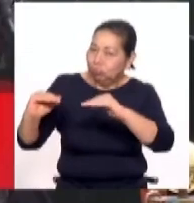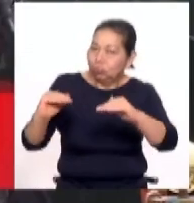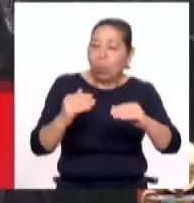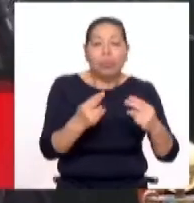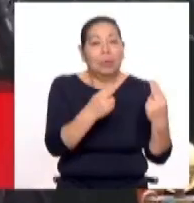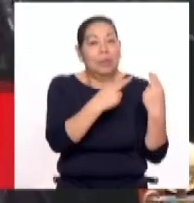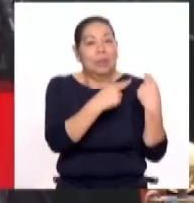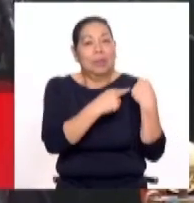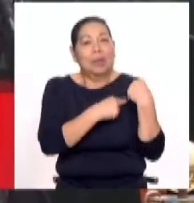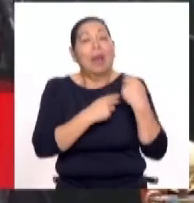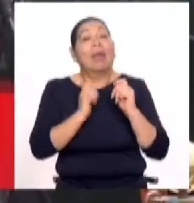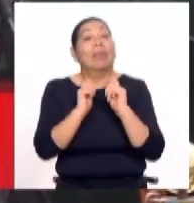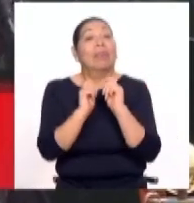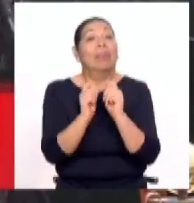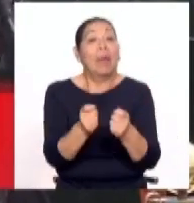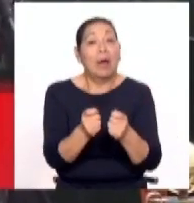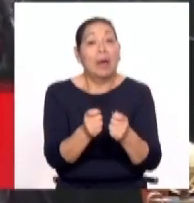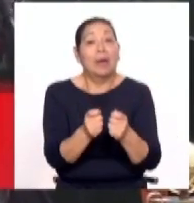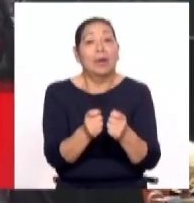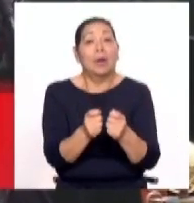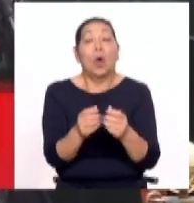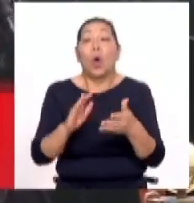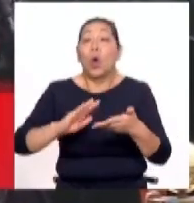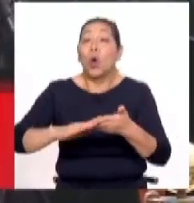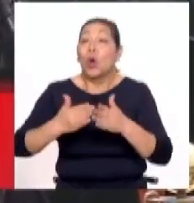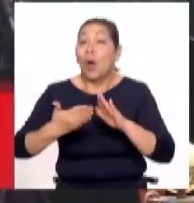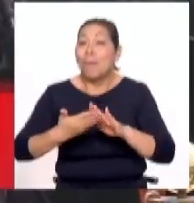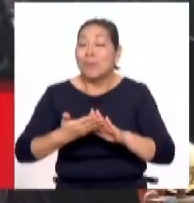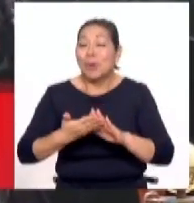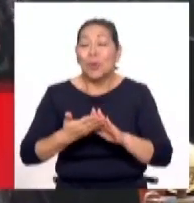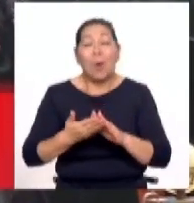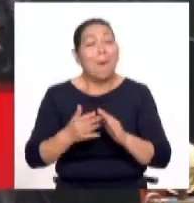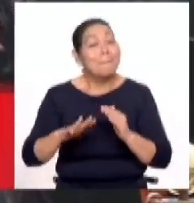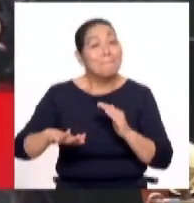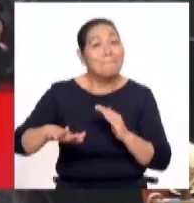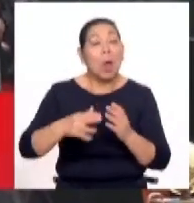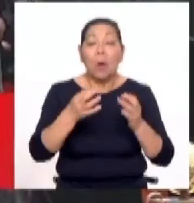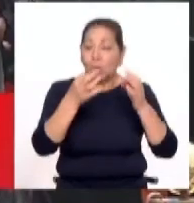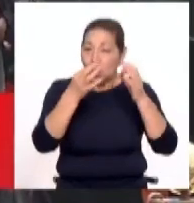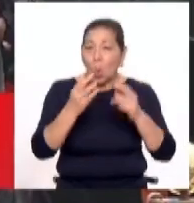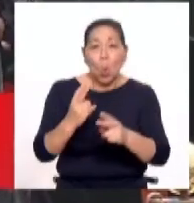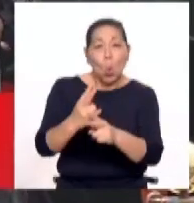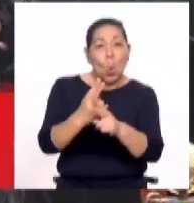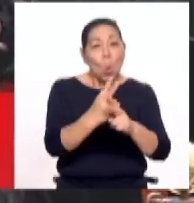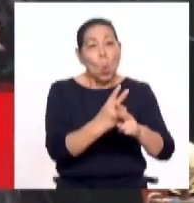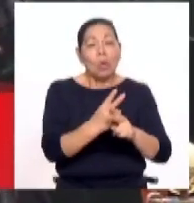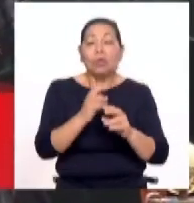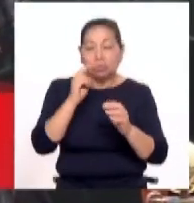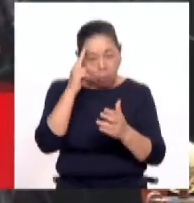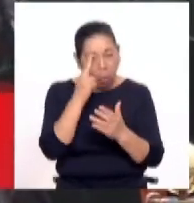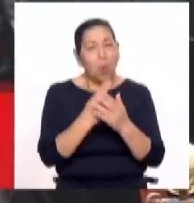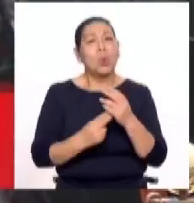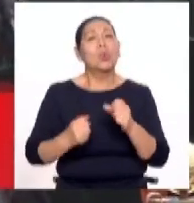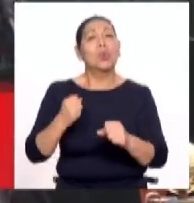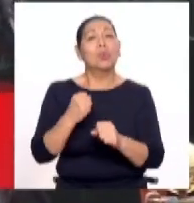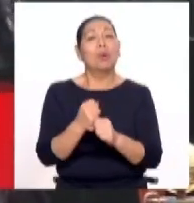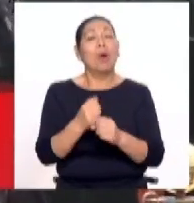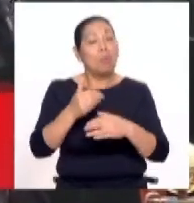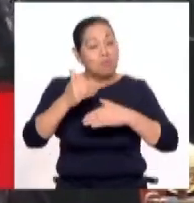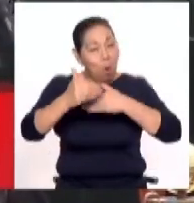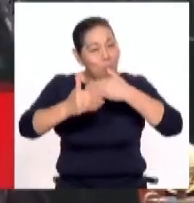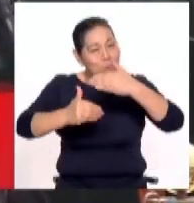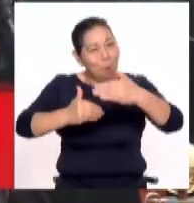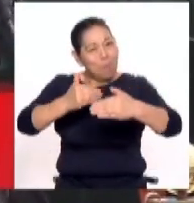el compromiso de brindarle a nuestra comunidad un entorno más seguro y confiable, con progreso